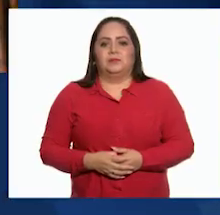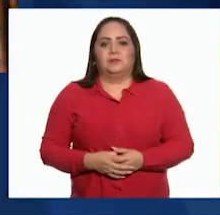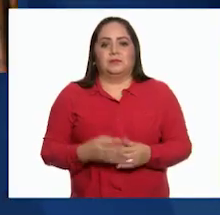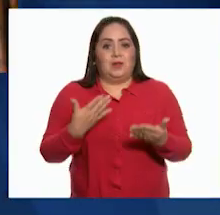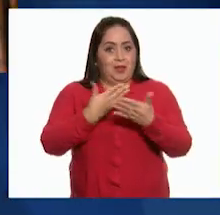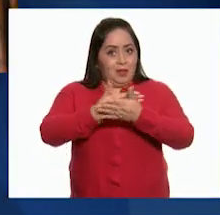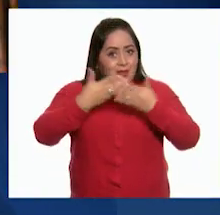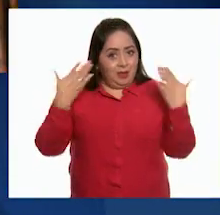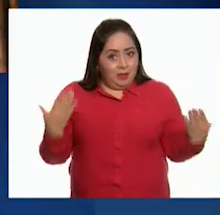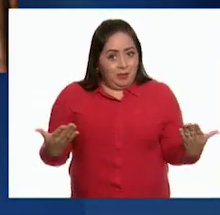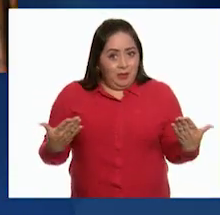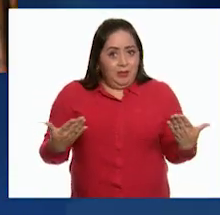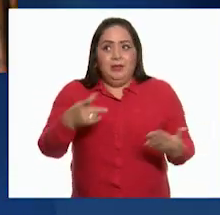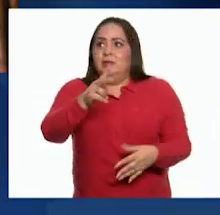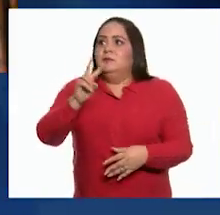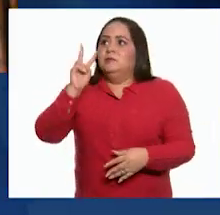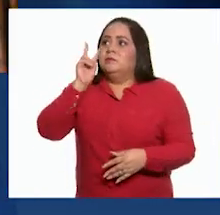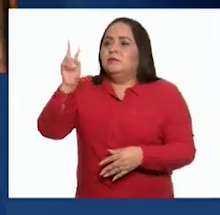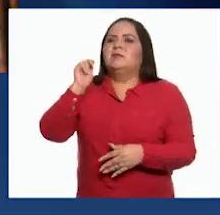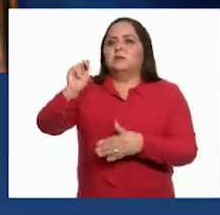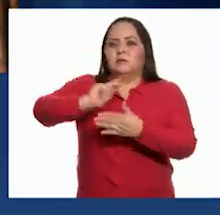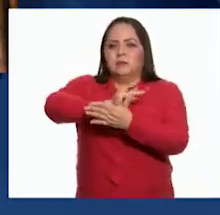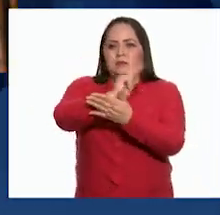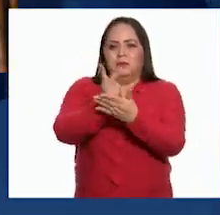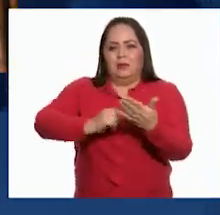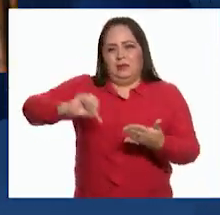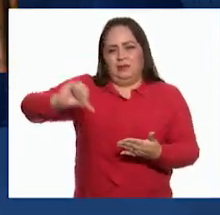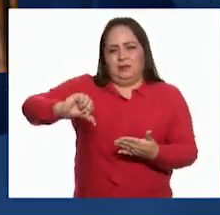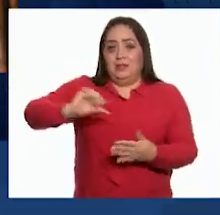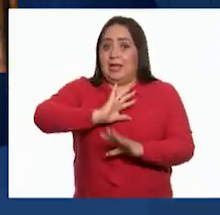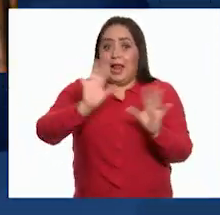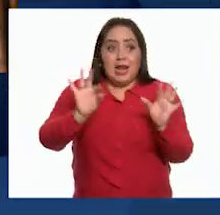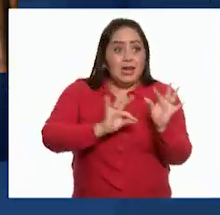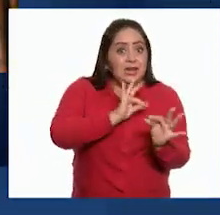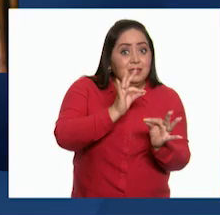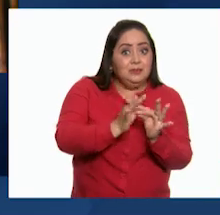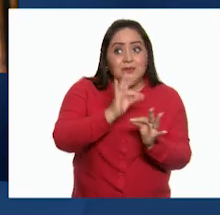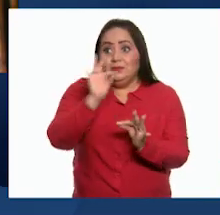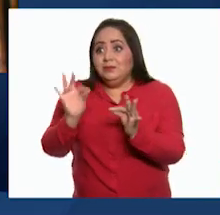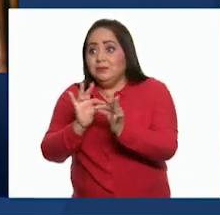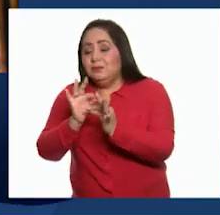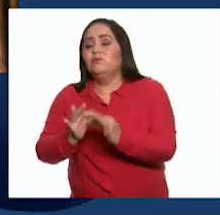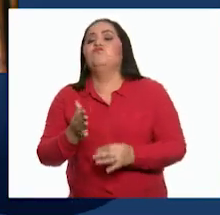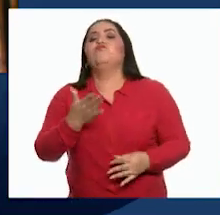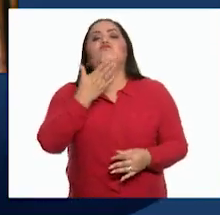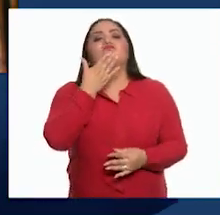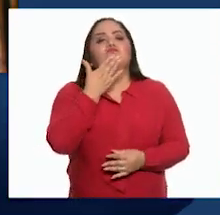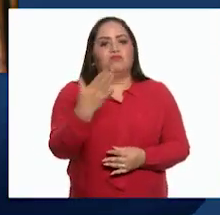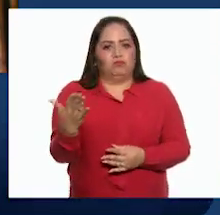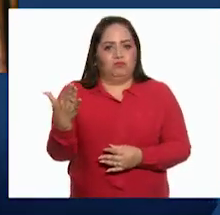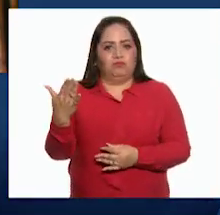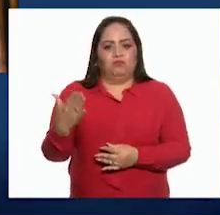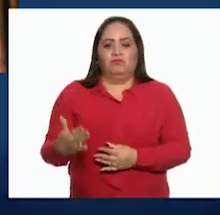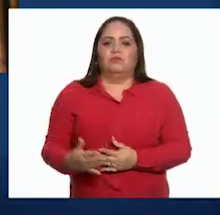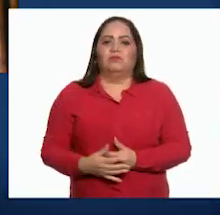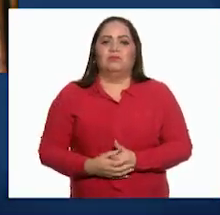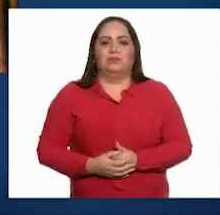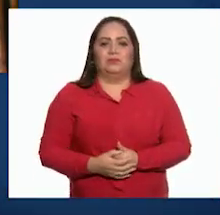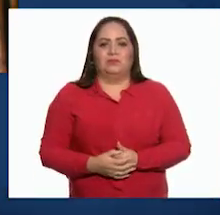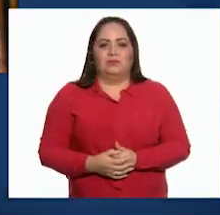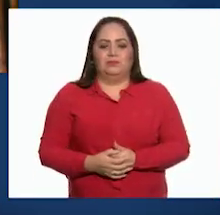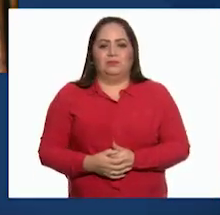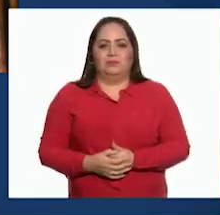Ahora es momento de seguir con el programa de hoy. ¿Listas? ¿Listos?